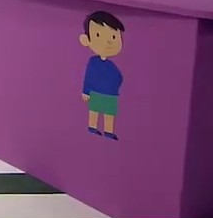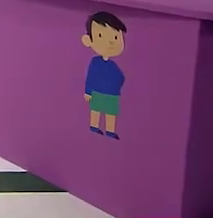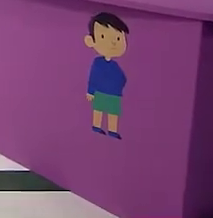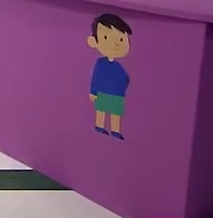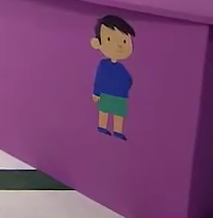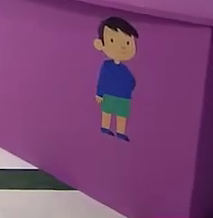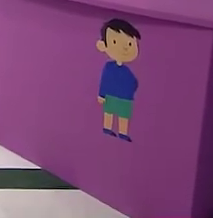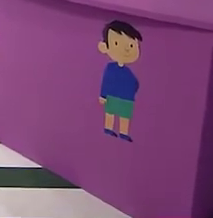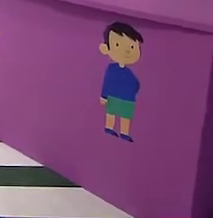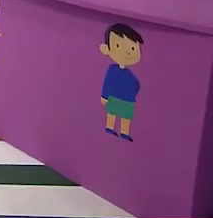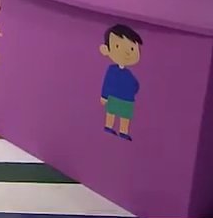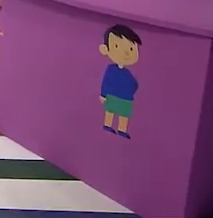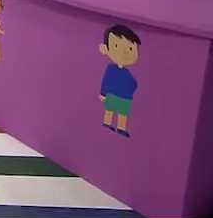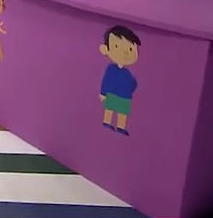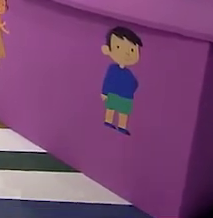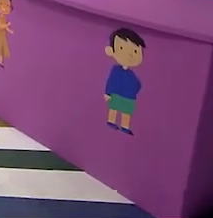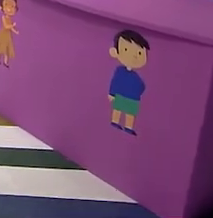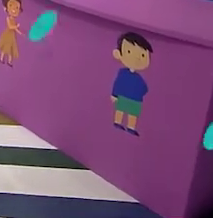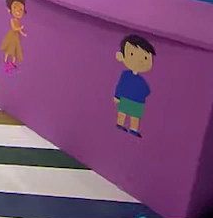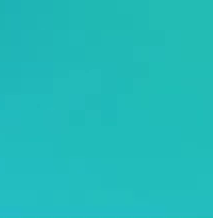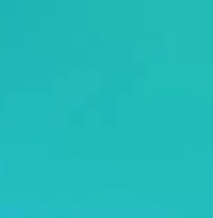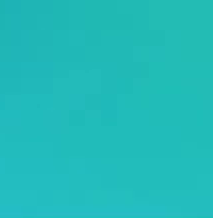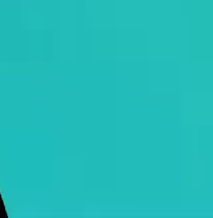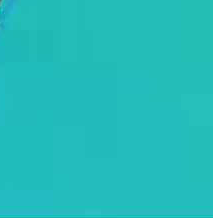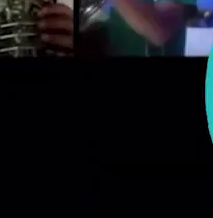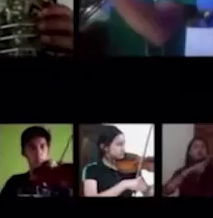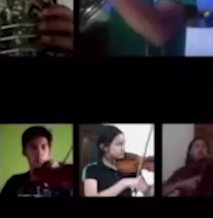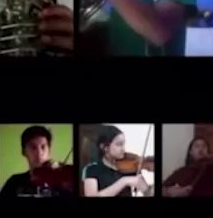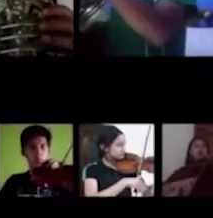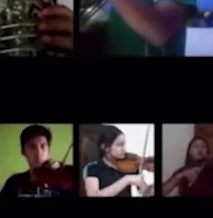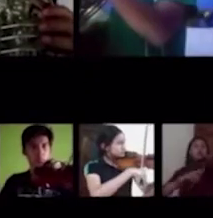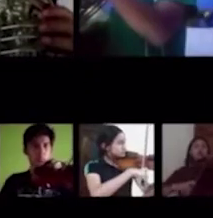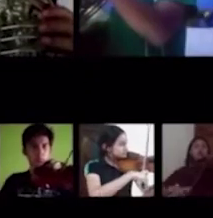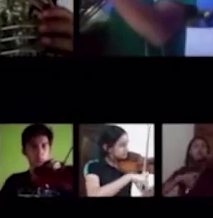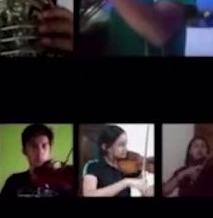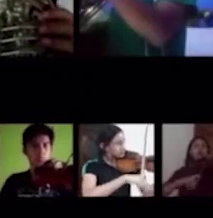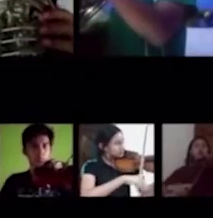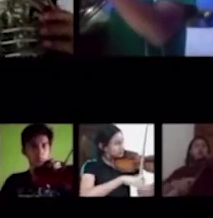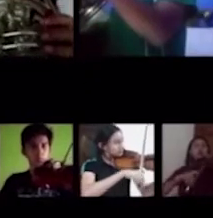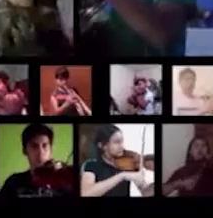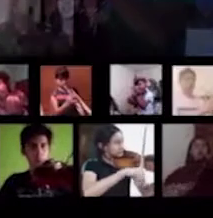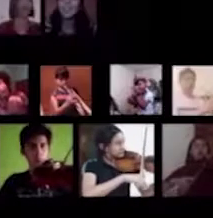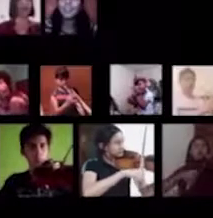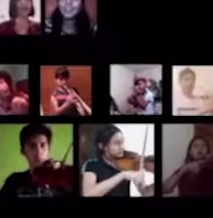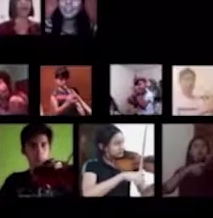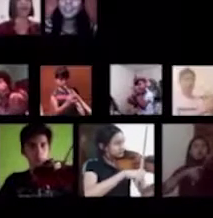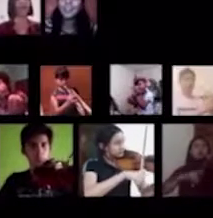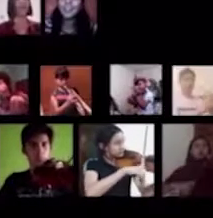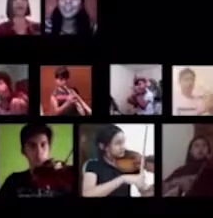¡Nos vemos! ¡Nos vemos! ¡Hasta pronto! ¡Adiós!